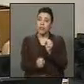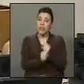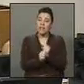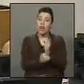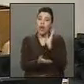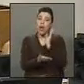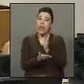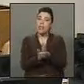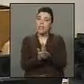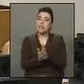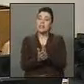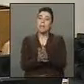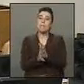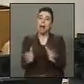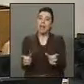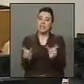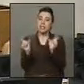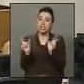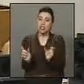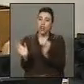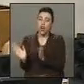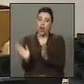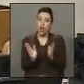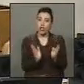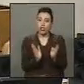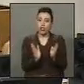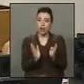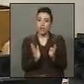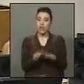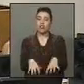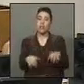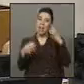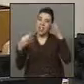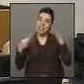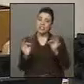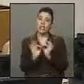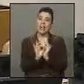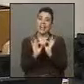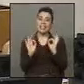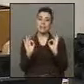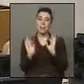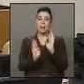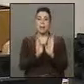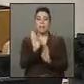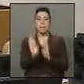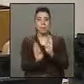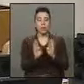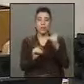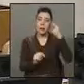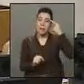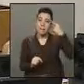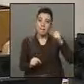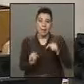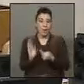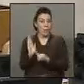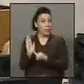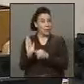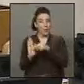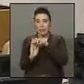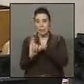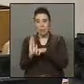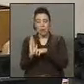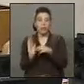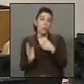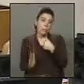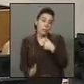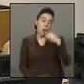debiera ser aún más regulado y debiéramos adoptar medidas especiales para protegerla. Pero ello, sin embargo, en este proyecto, desde mi